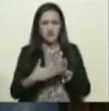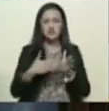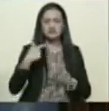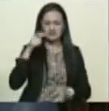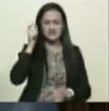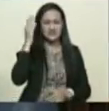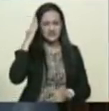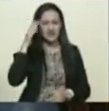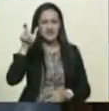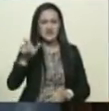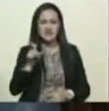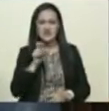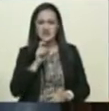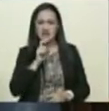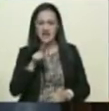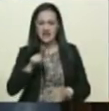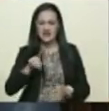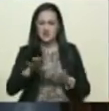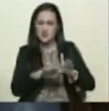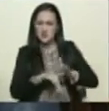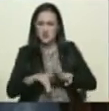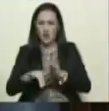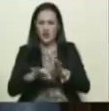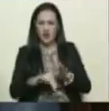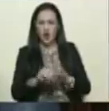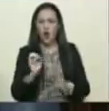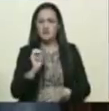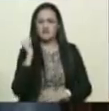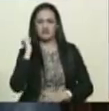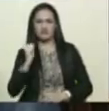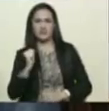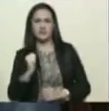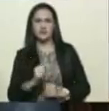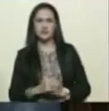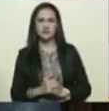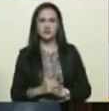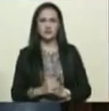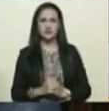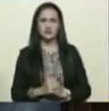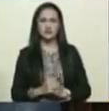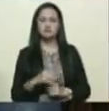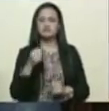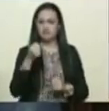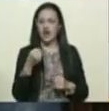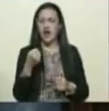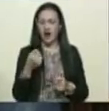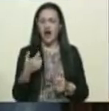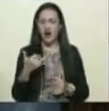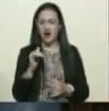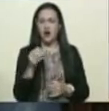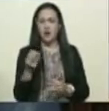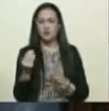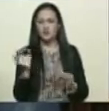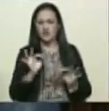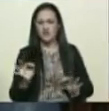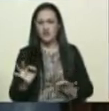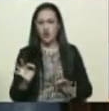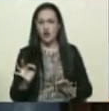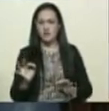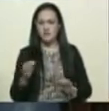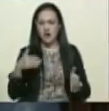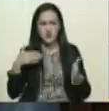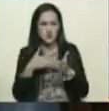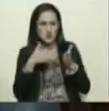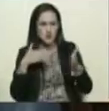confeso como corrupto o como delincuente hay muchas maneras de amenazar no solamente el